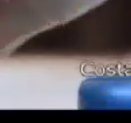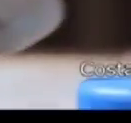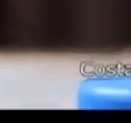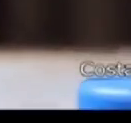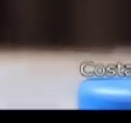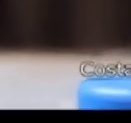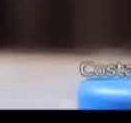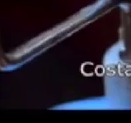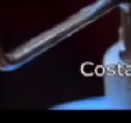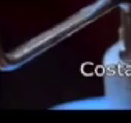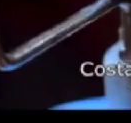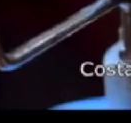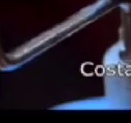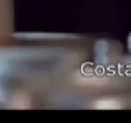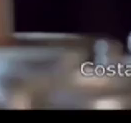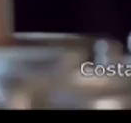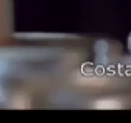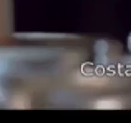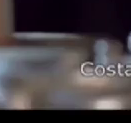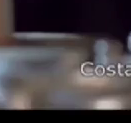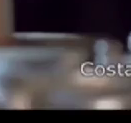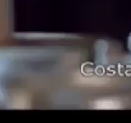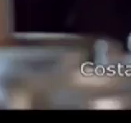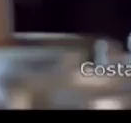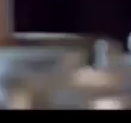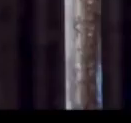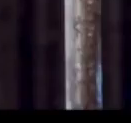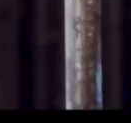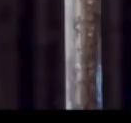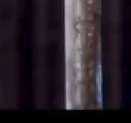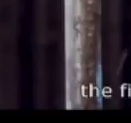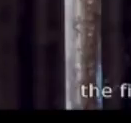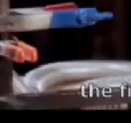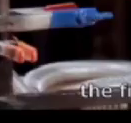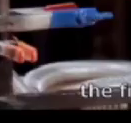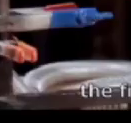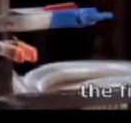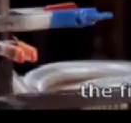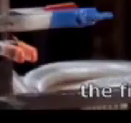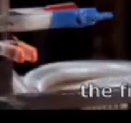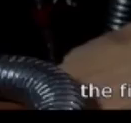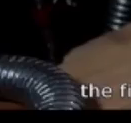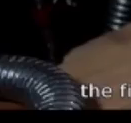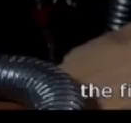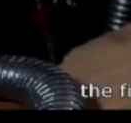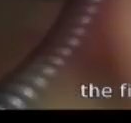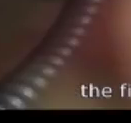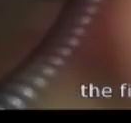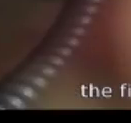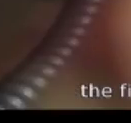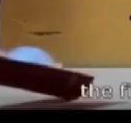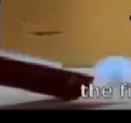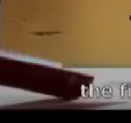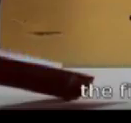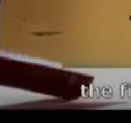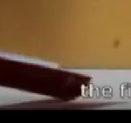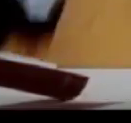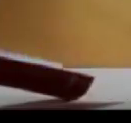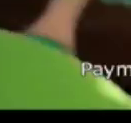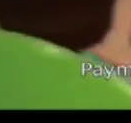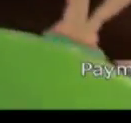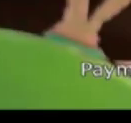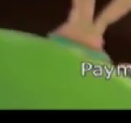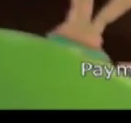Ante el cambio climático, Costa Rica ha dado pasos importantes. En los años 70 se crean los primeros parques nacionales.